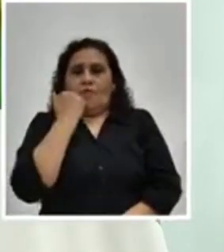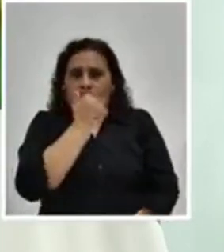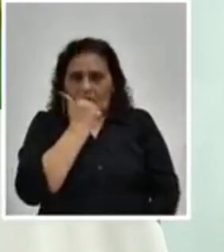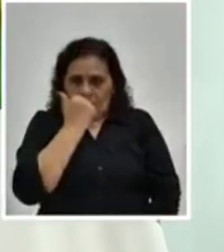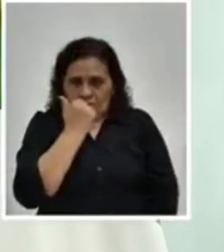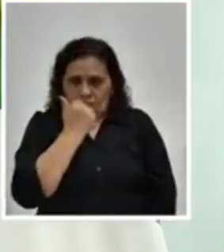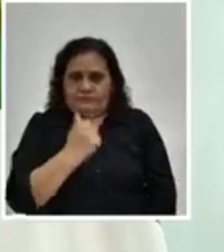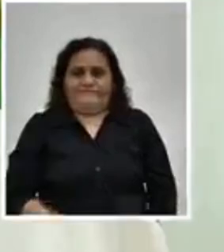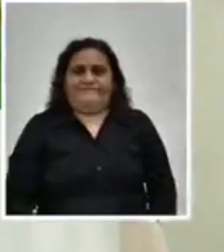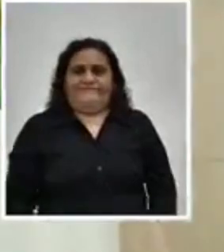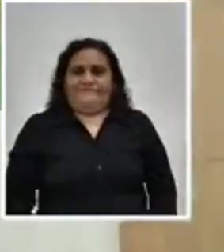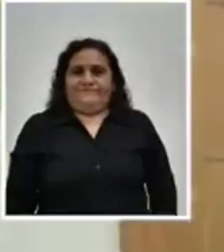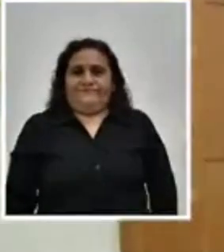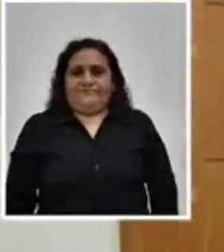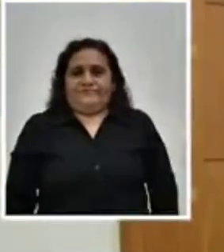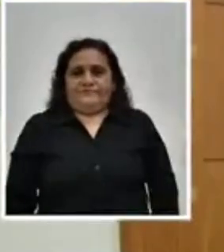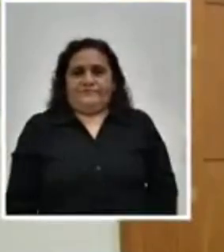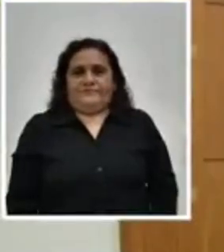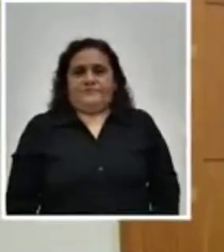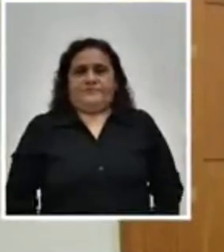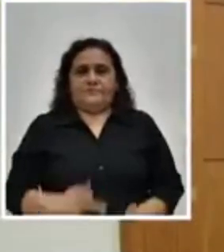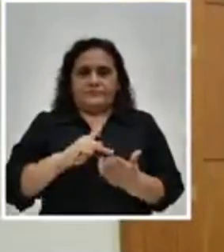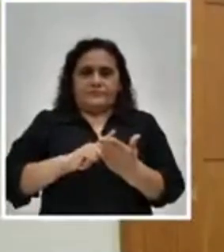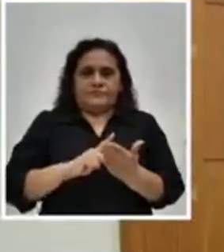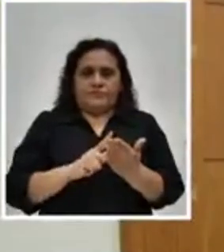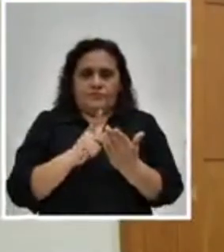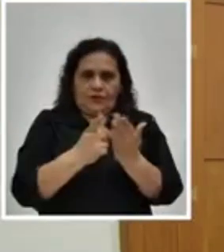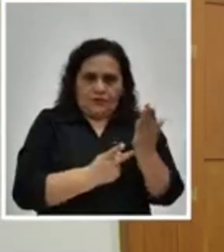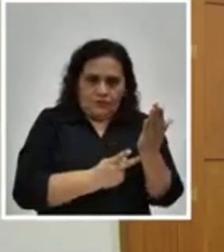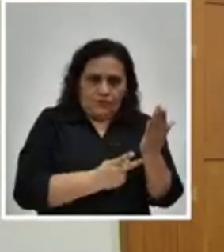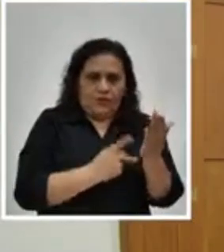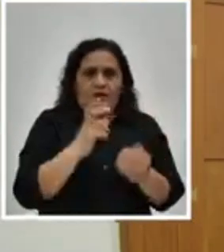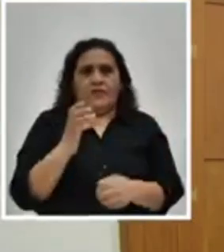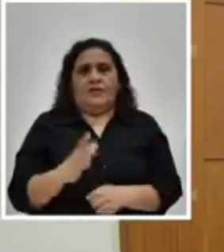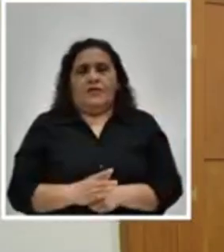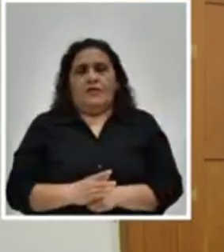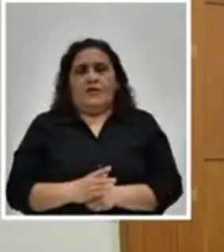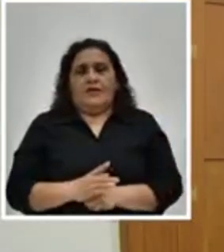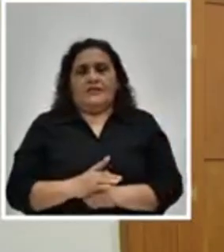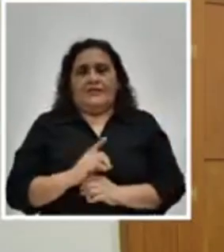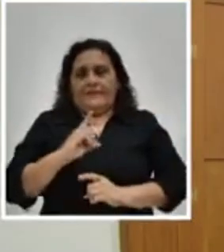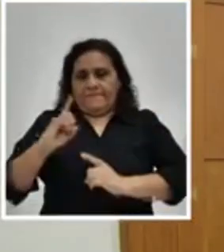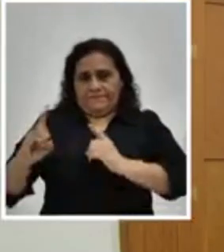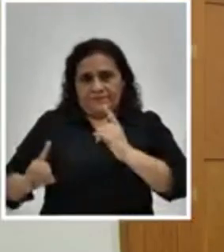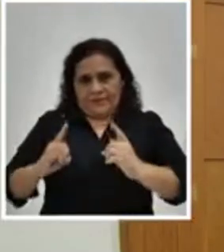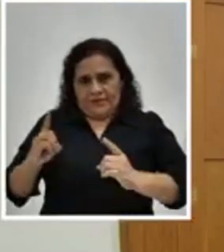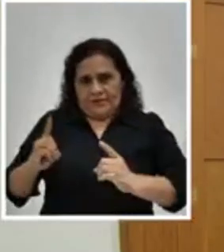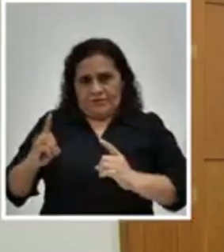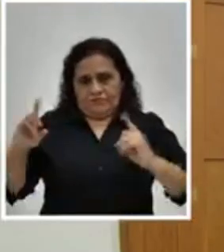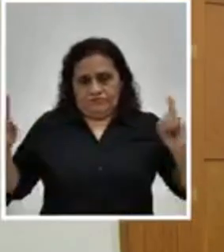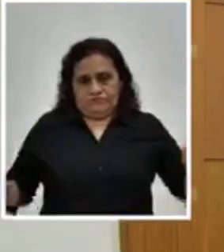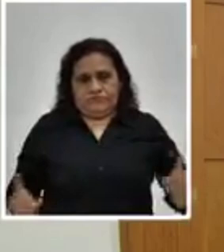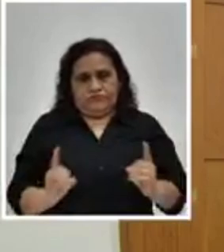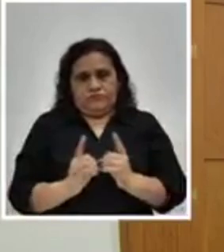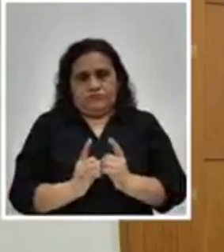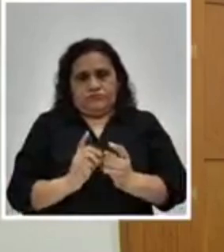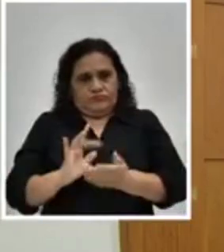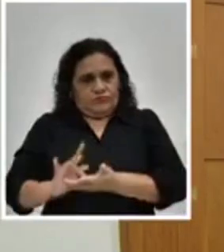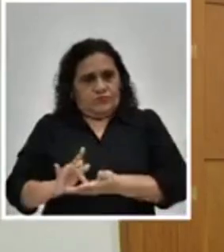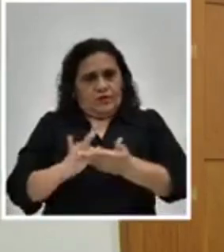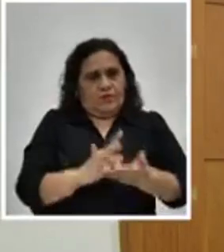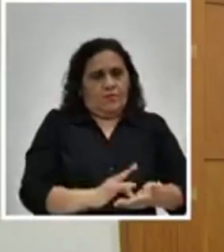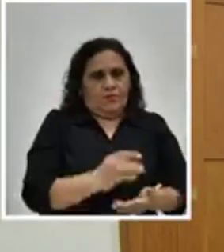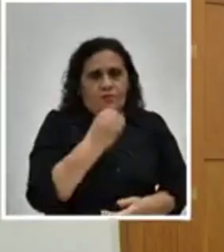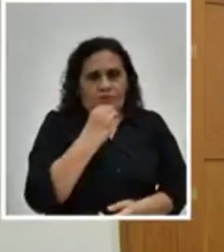municipio. El programa de espacios de alimentación, encuentro y desarrollo, apoyo en la alimentación a nuestros niños